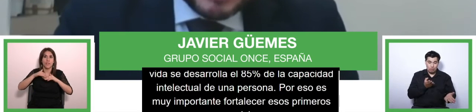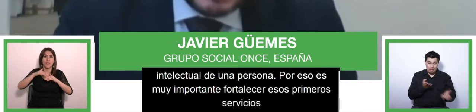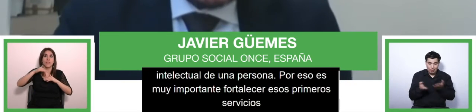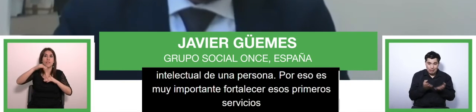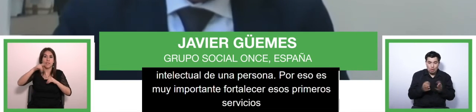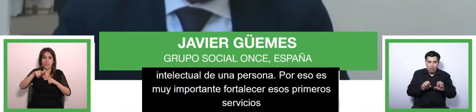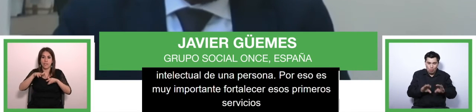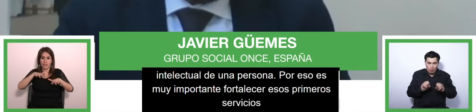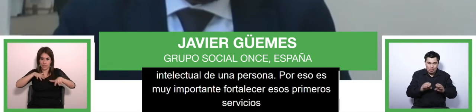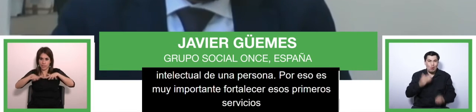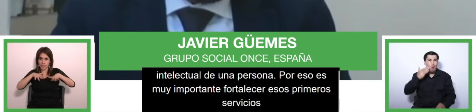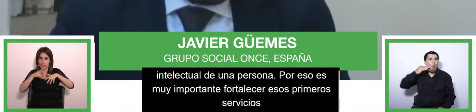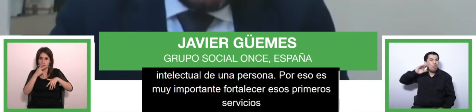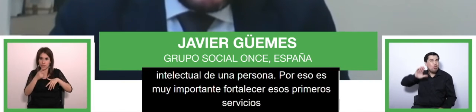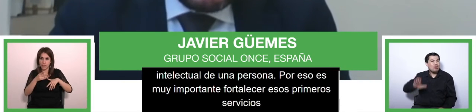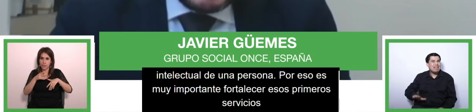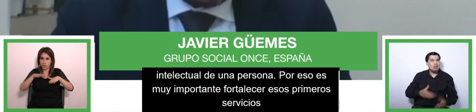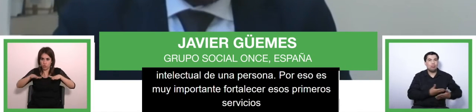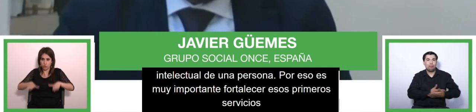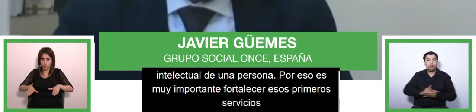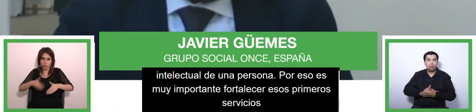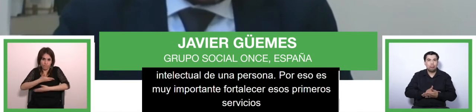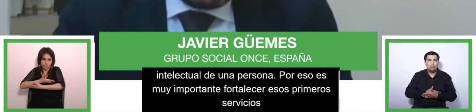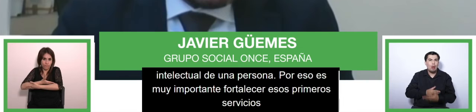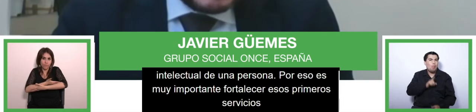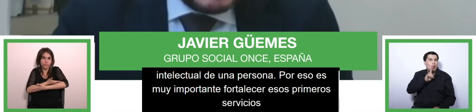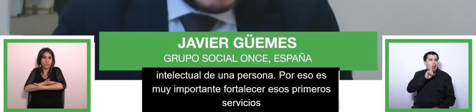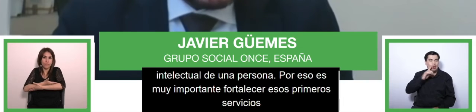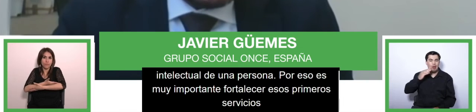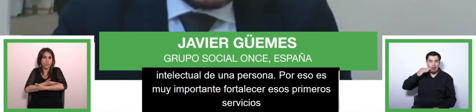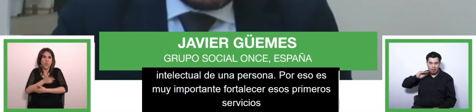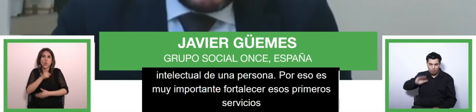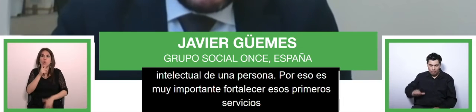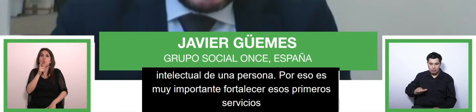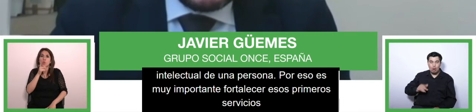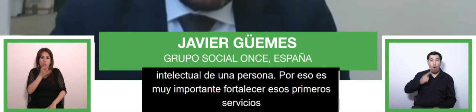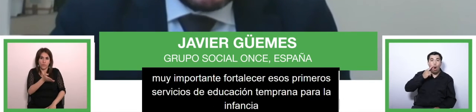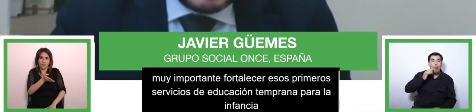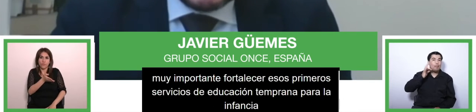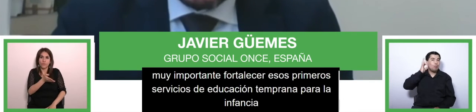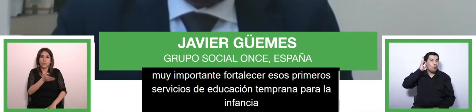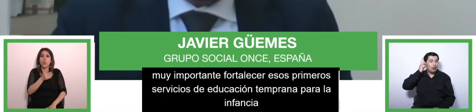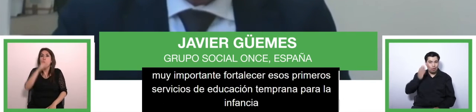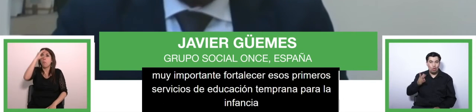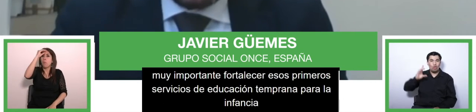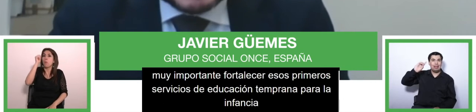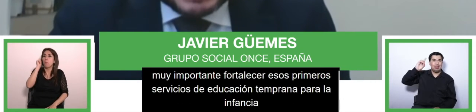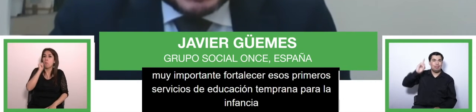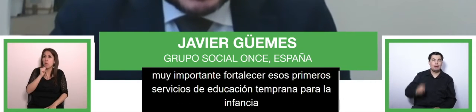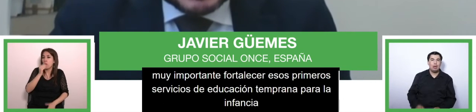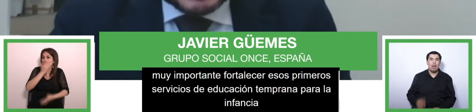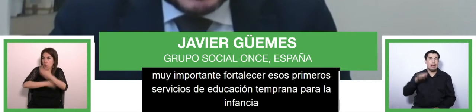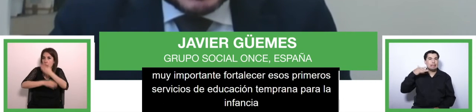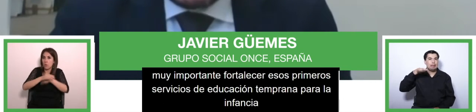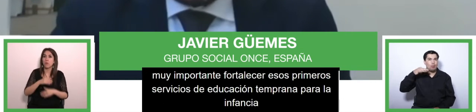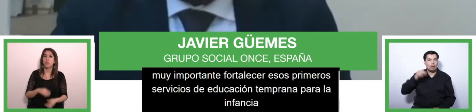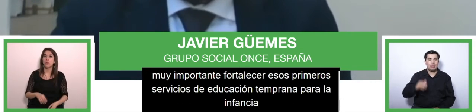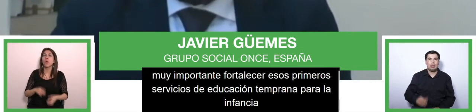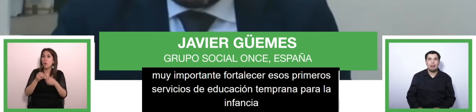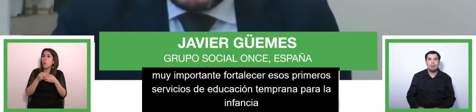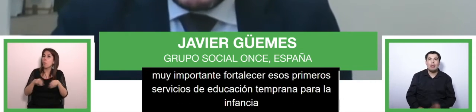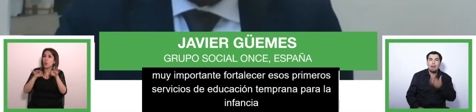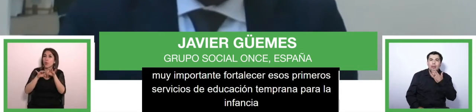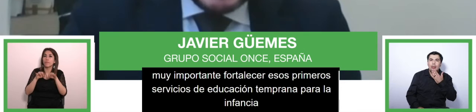temprana para la infancia, para niños y niñas con discapacidad. Sobre todo es fundamental para